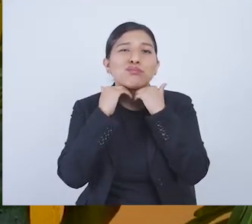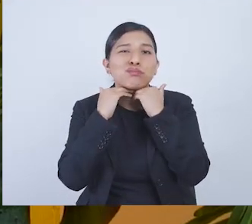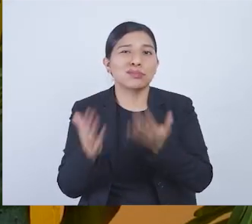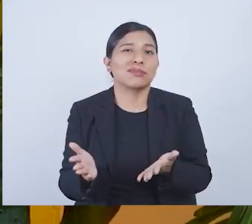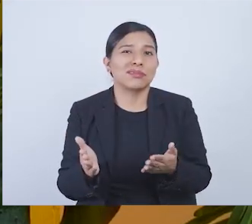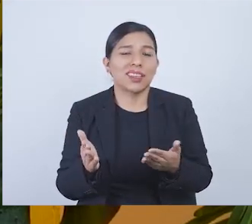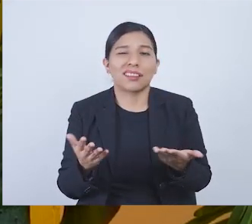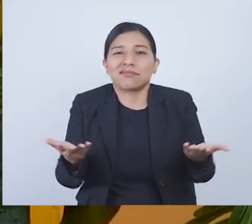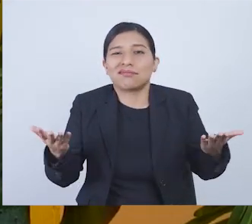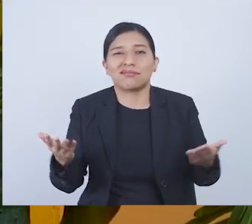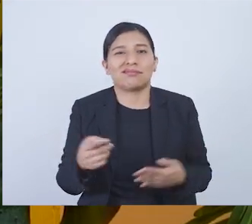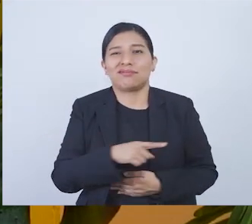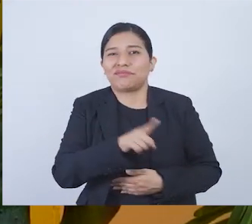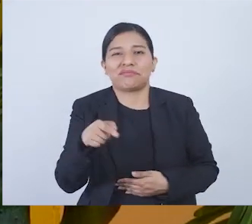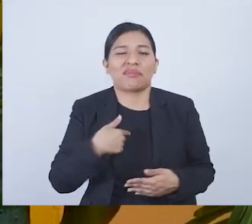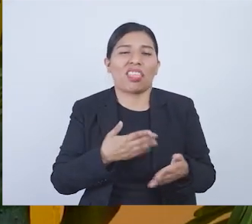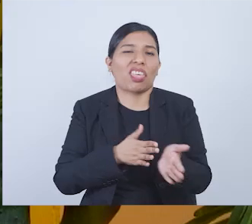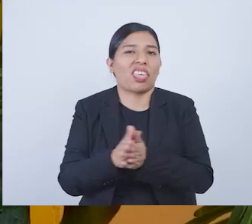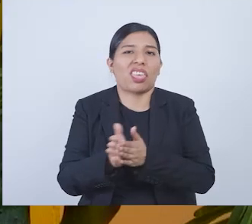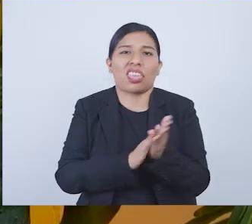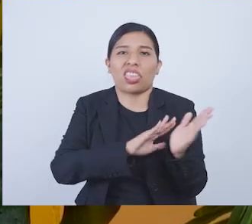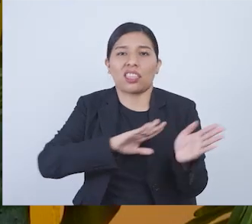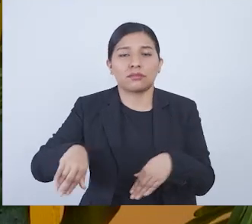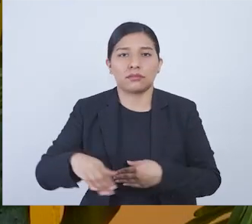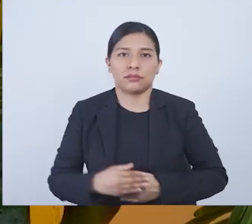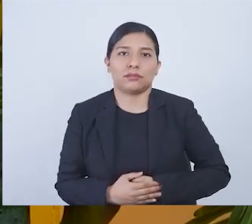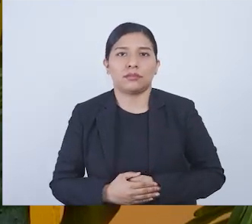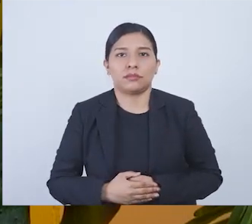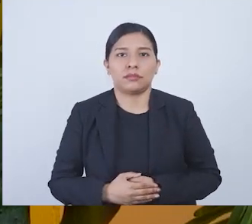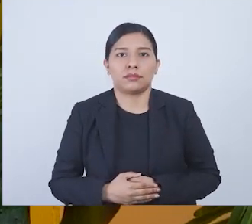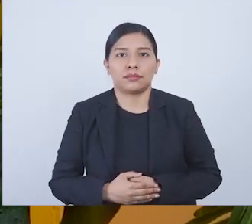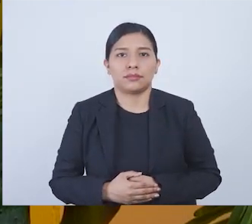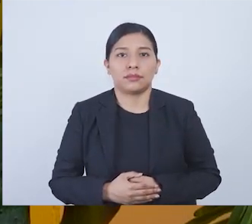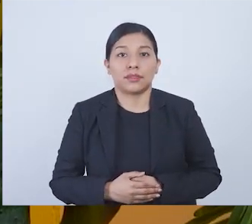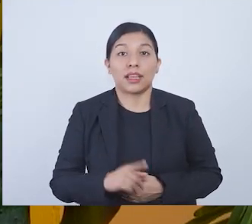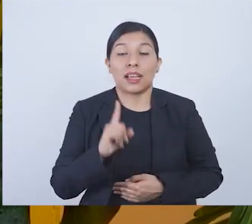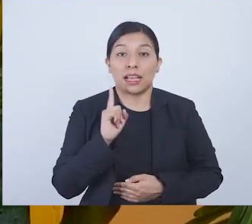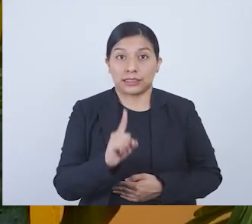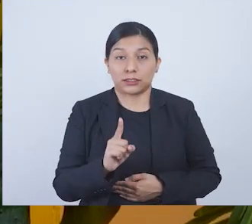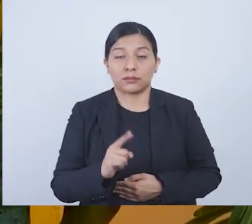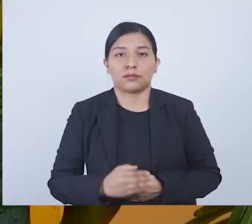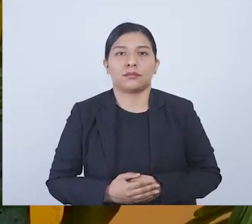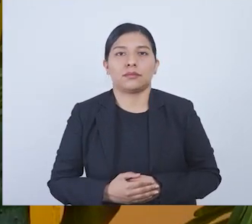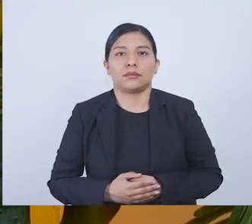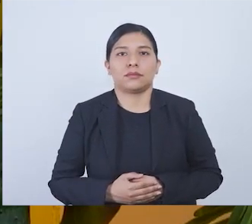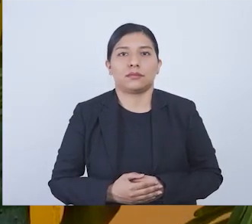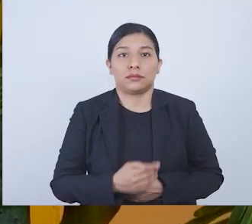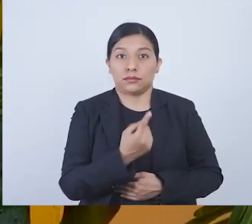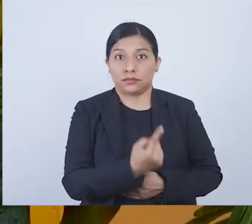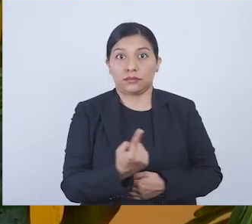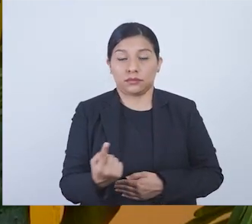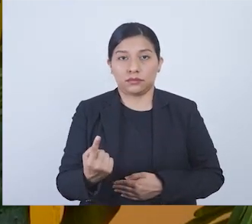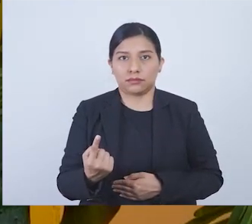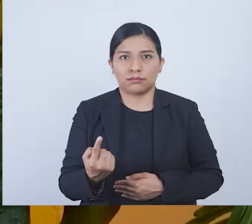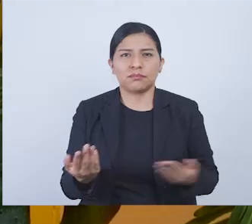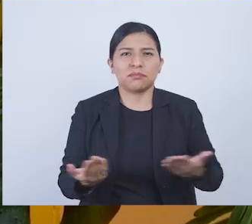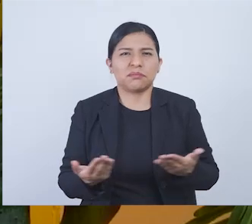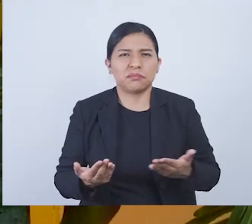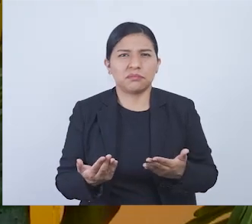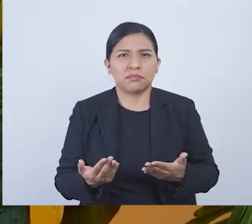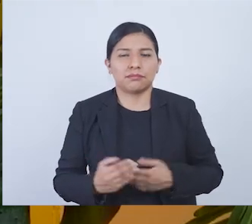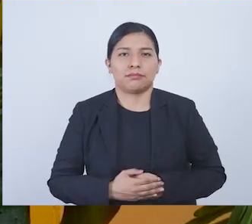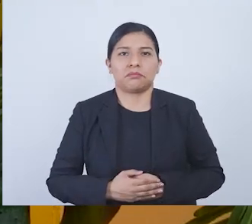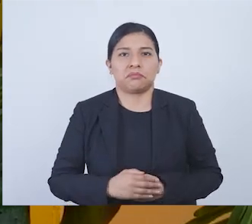que le pase a nadie, me importa lo que me pase a mí. Eso lleva a los seres humanos a ser